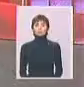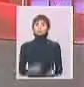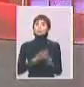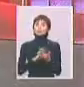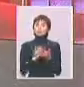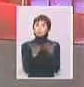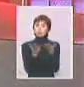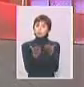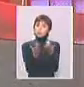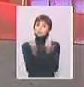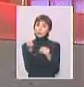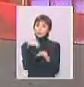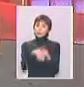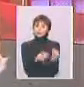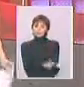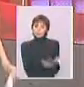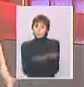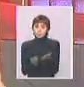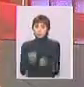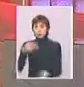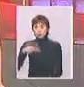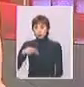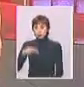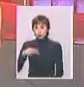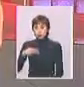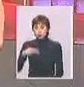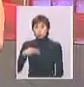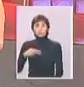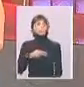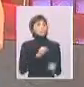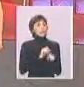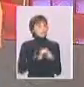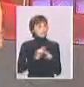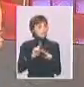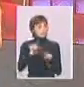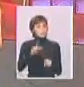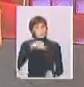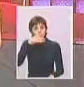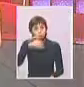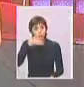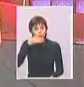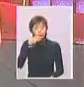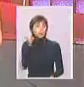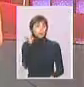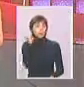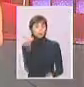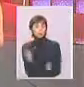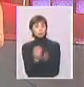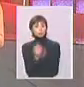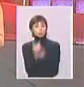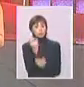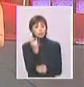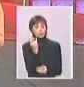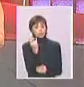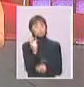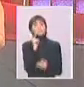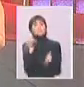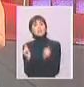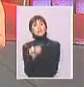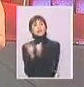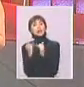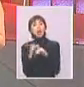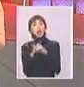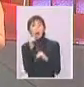¿Qué tal, cómo están ustedes? Muy buenas tardes, bienvenidos a las noticias. Vamos a comenzar contándoles que una estudiante universitaria se encontraba junto